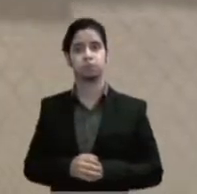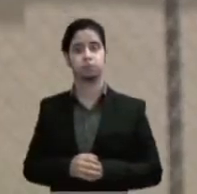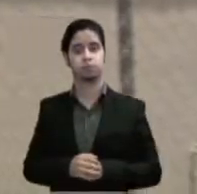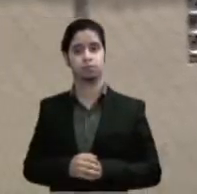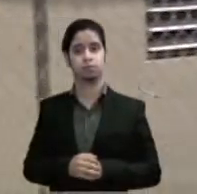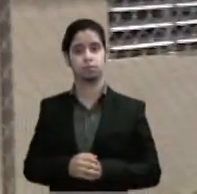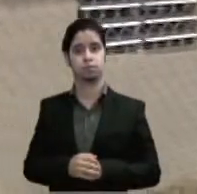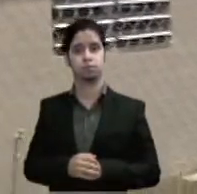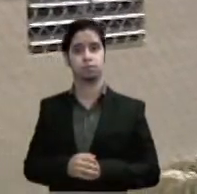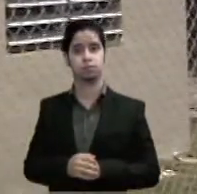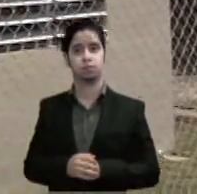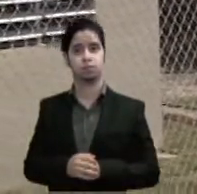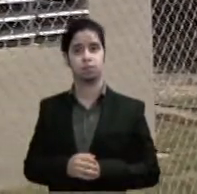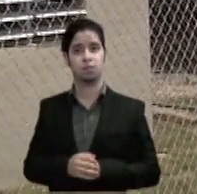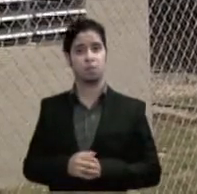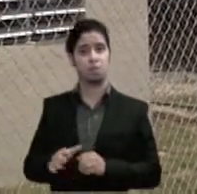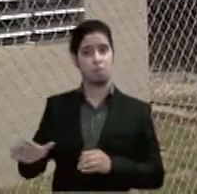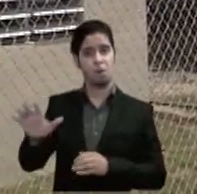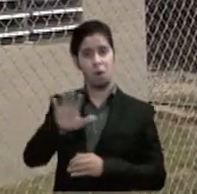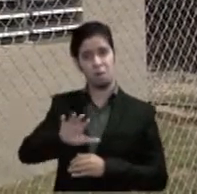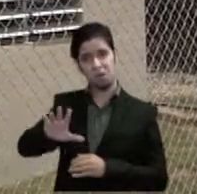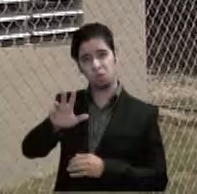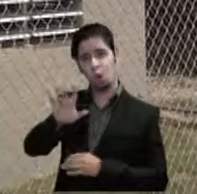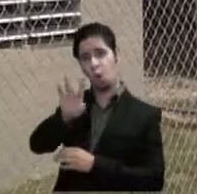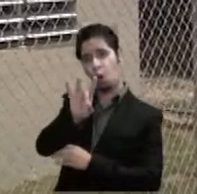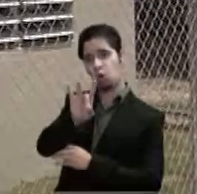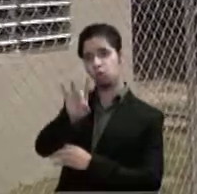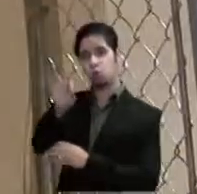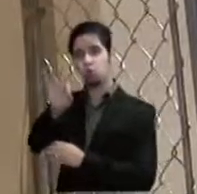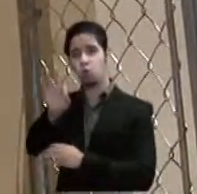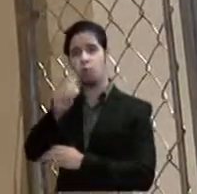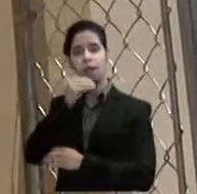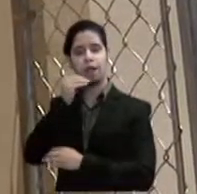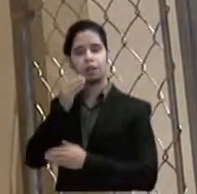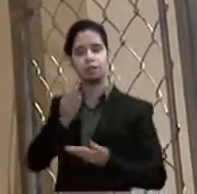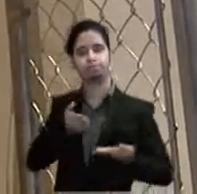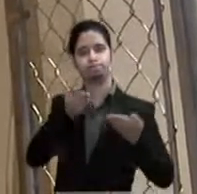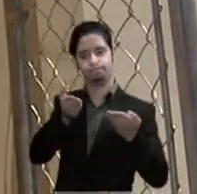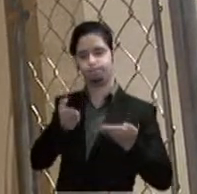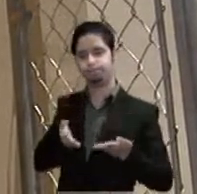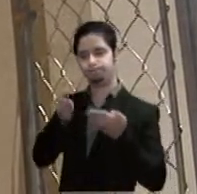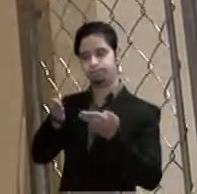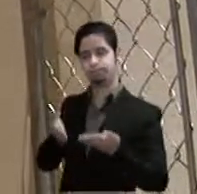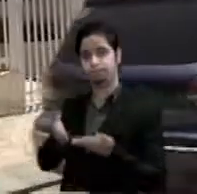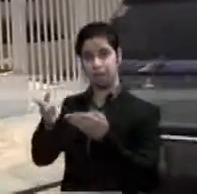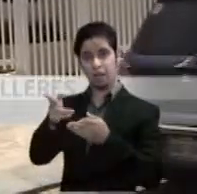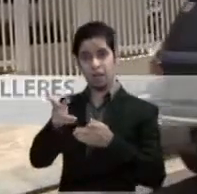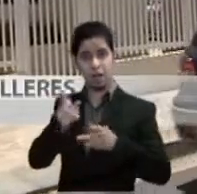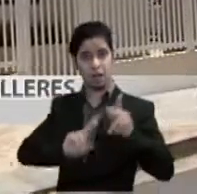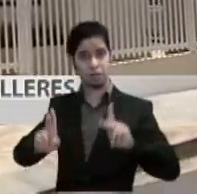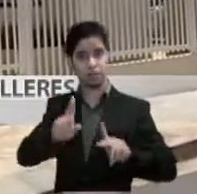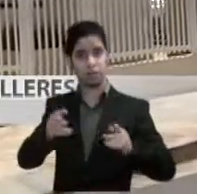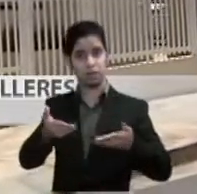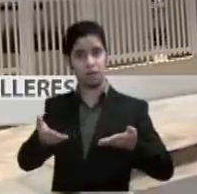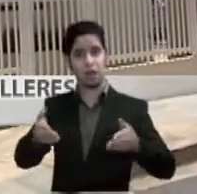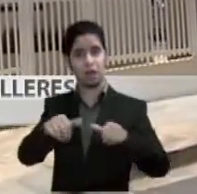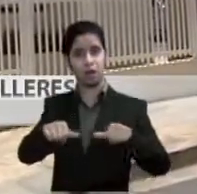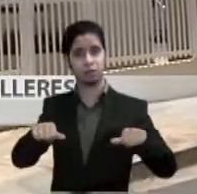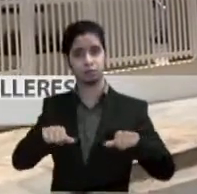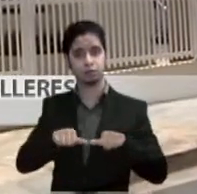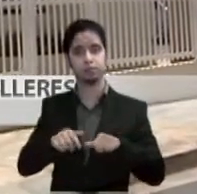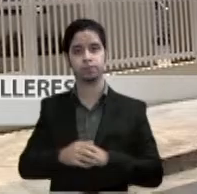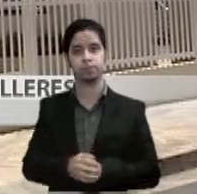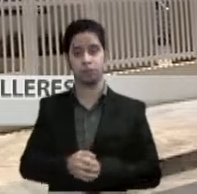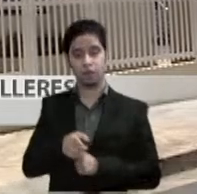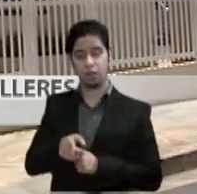unas 8-9 viviendas para residentes de esta comunidad y, como señaló la alcaldesa en conferencia de prensa, esto sí es